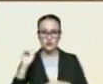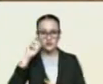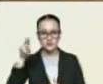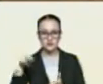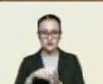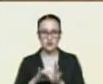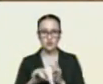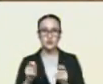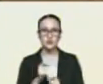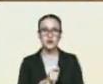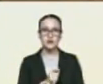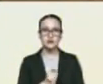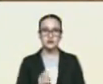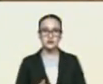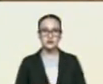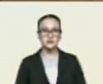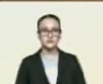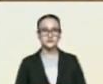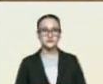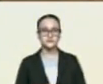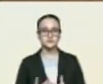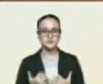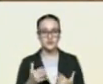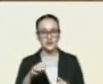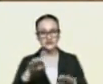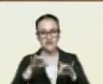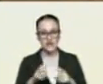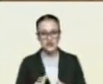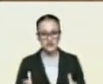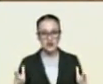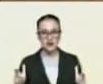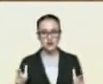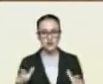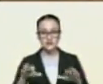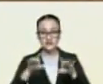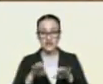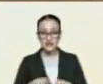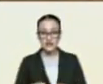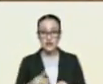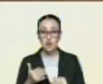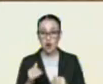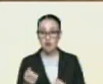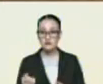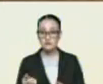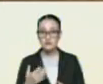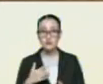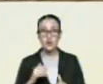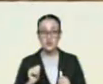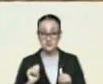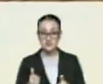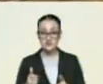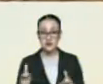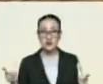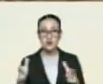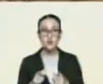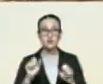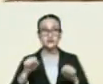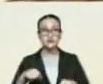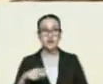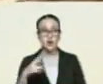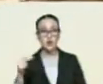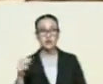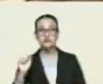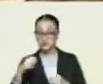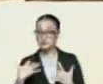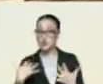formalmente y protocolarmente. Ciudadano secretario, sírvase informar si hay quórum para iniciar esta sesión. Si hay